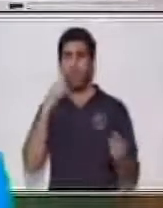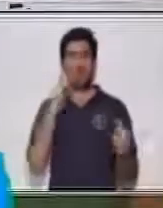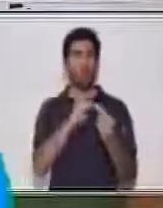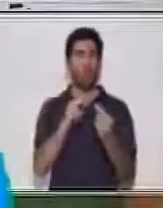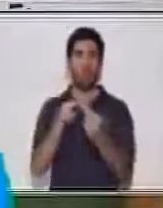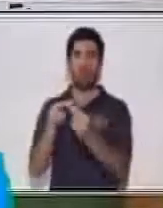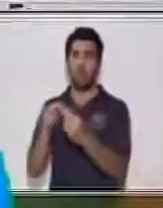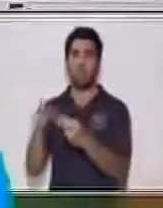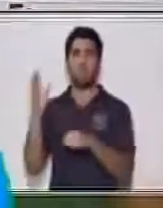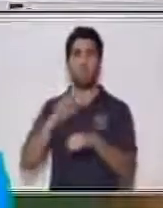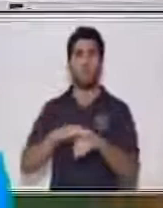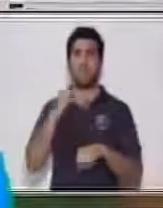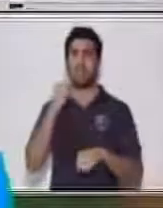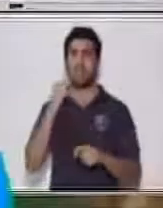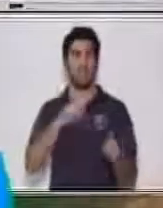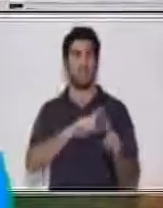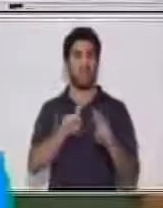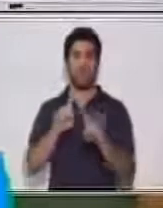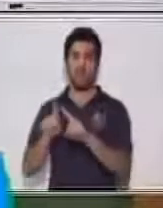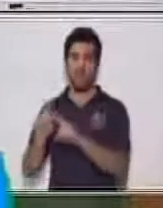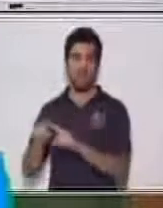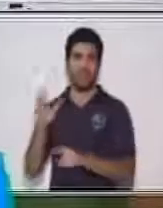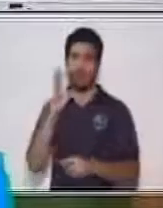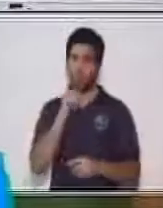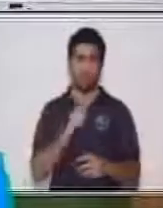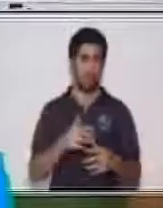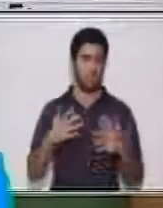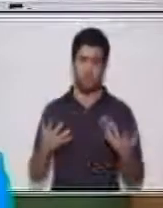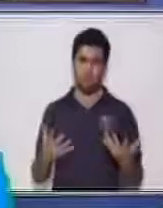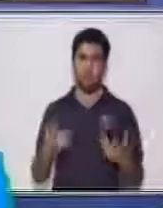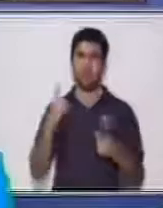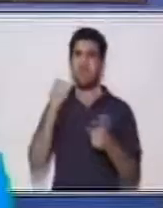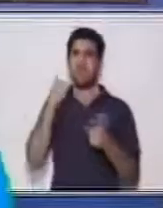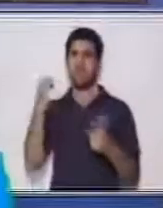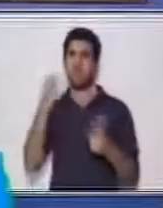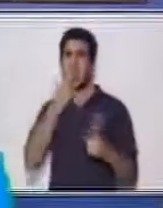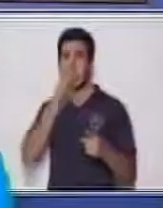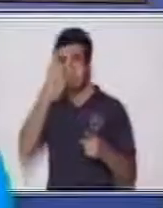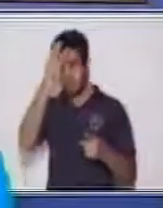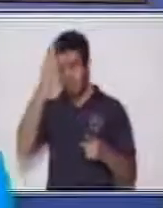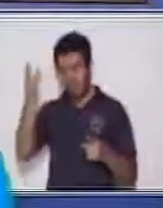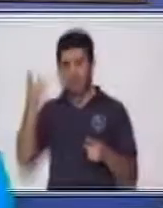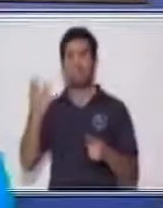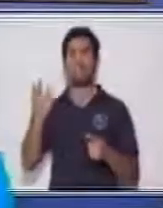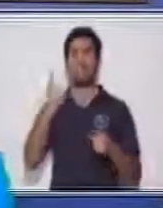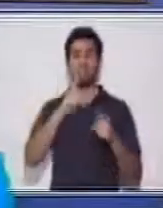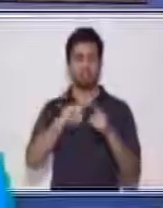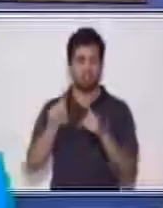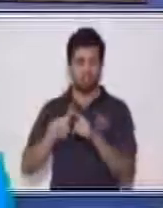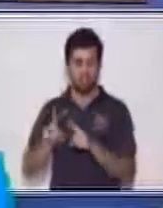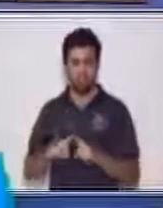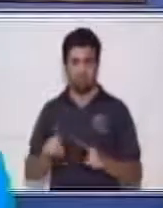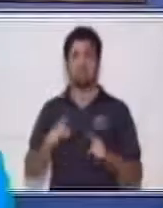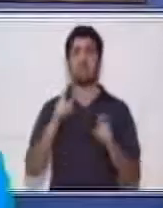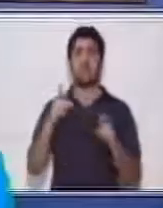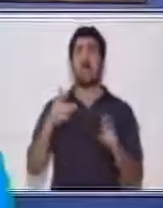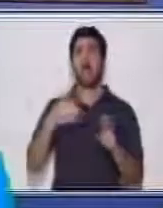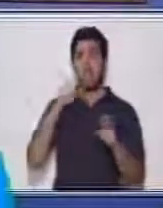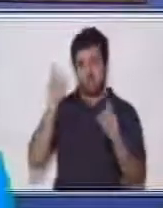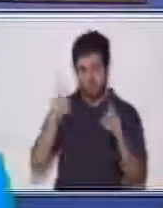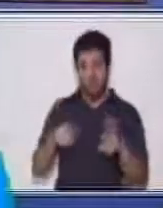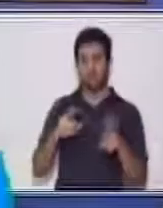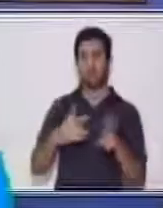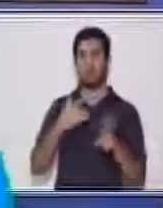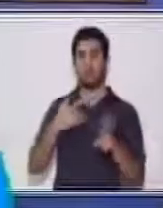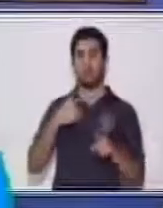tú sabes hablar otro idioma de tu comunidad, un idioma maya como el cachiquel, el quechí o diferentes idiomas, siéntete orgulloso porque